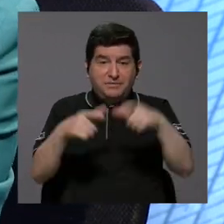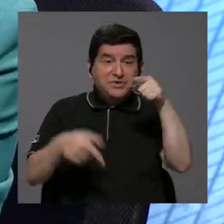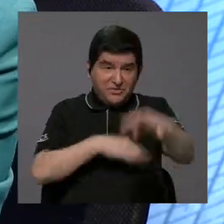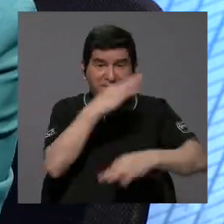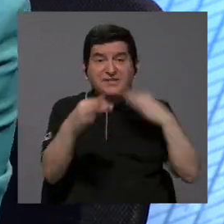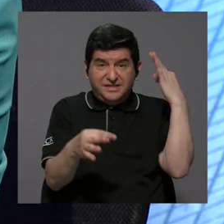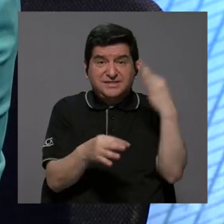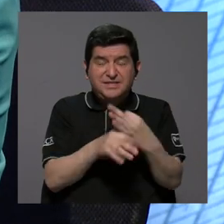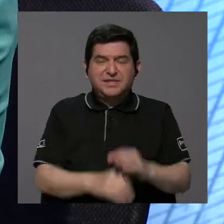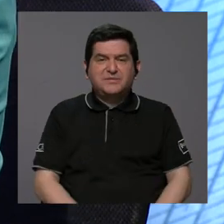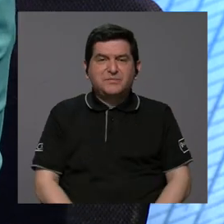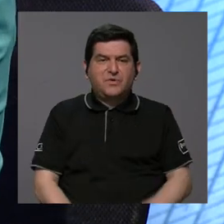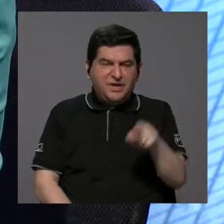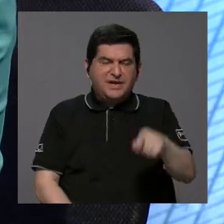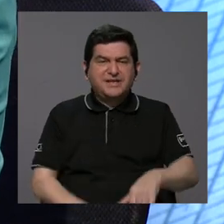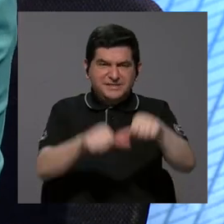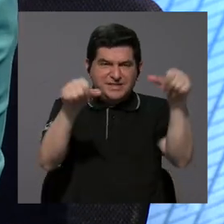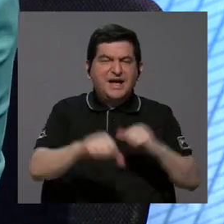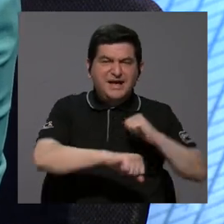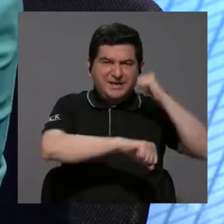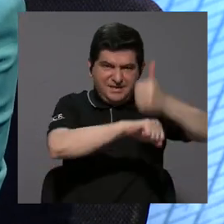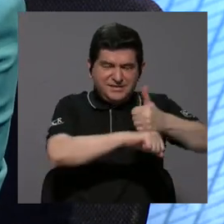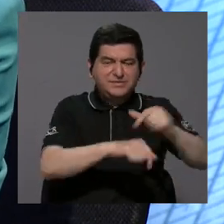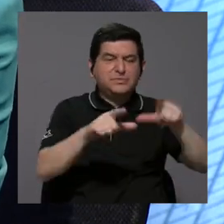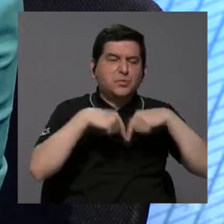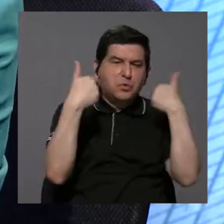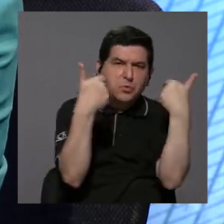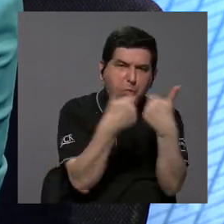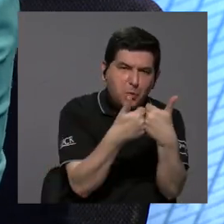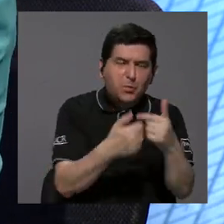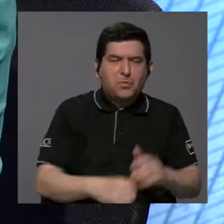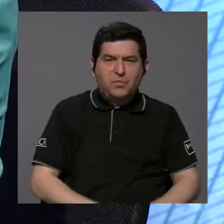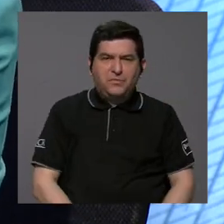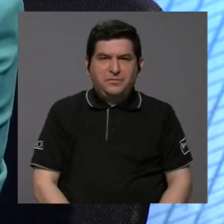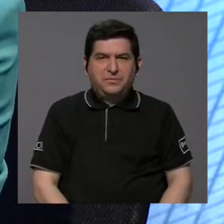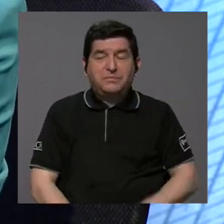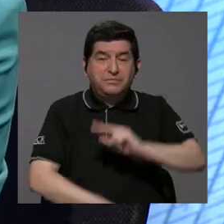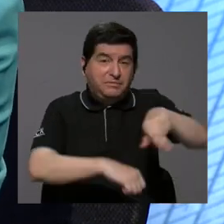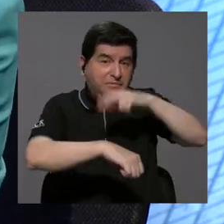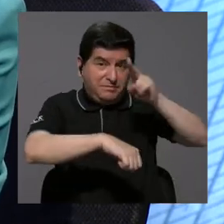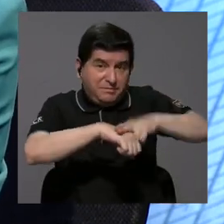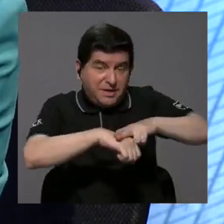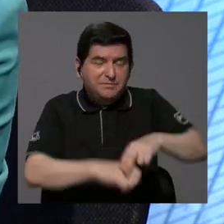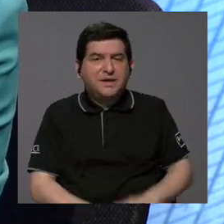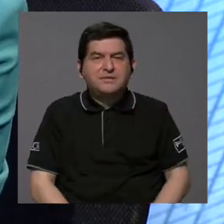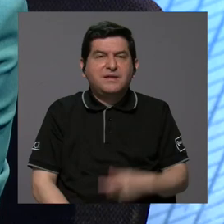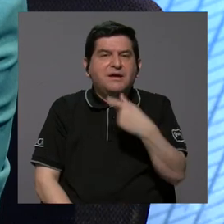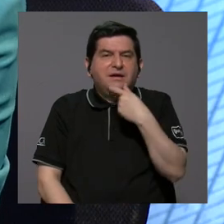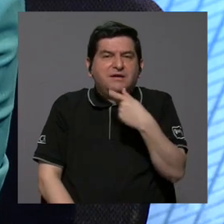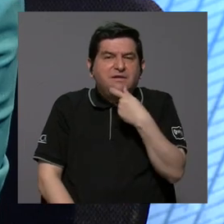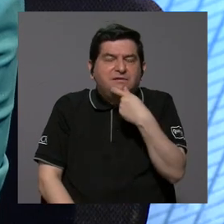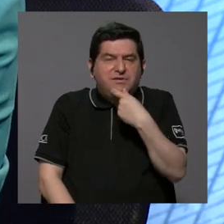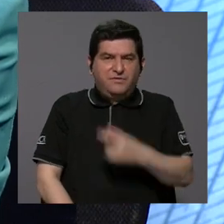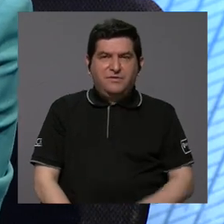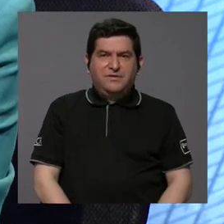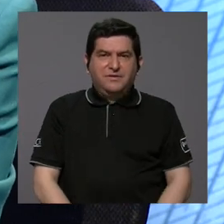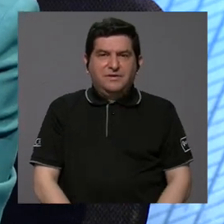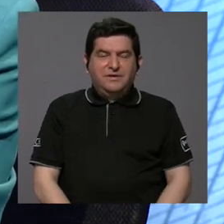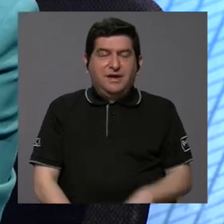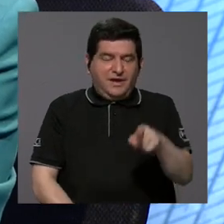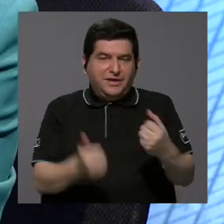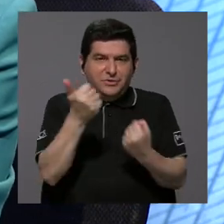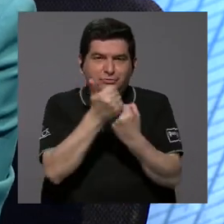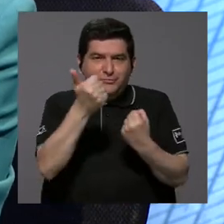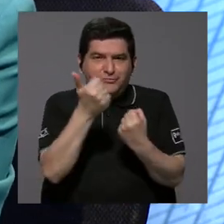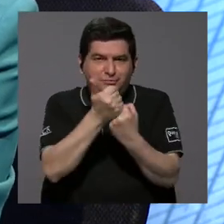así son conservatorios que fueron fundados por agrupaciones como el y usualmente en el Reino Unido tienen están